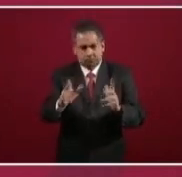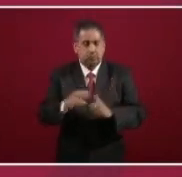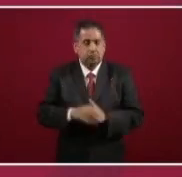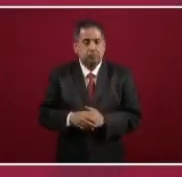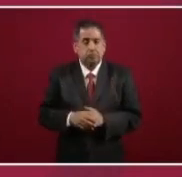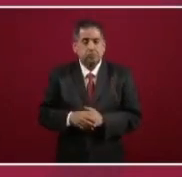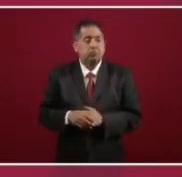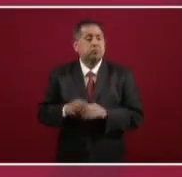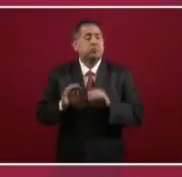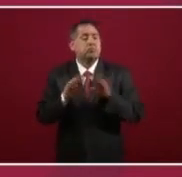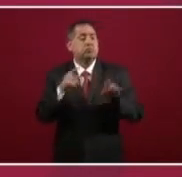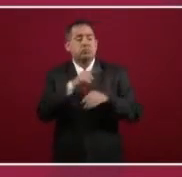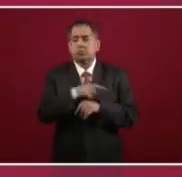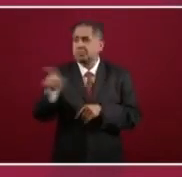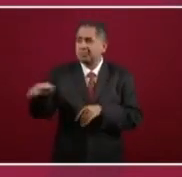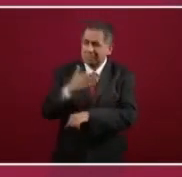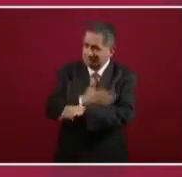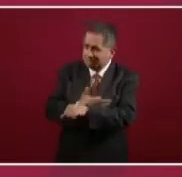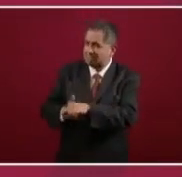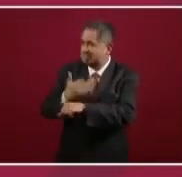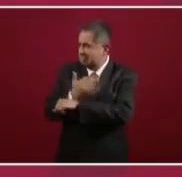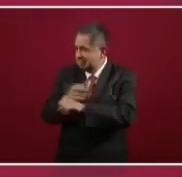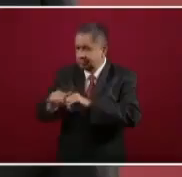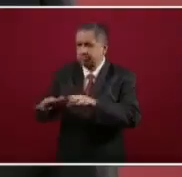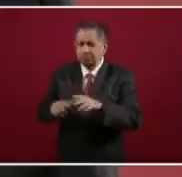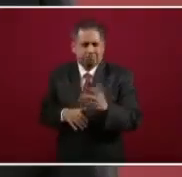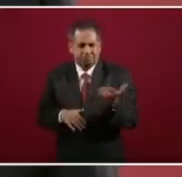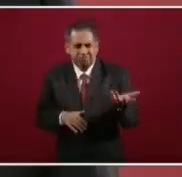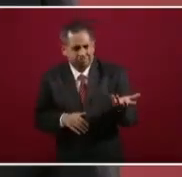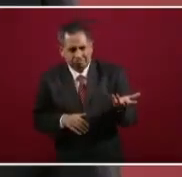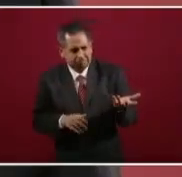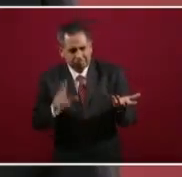pero los que dicen es que se tardaron en informar no